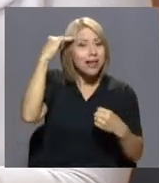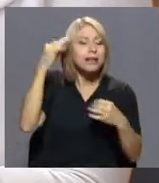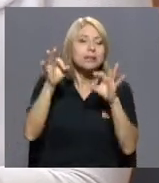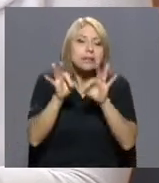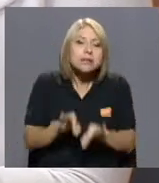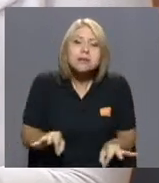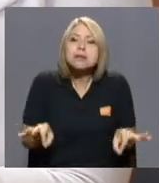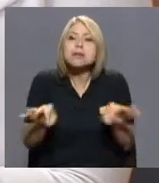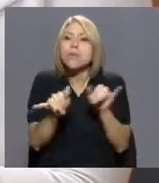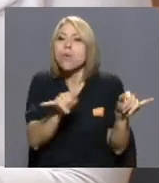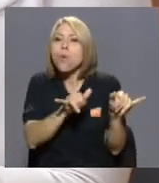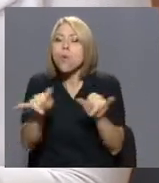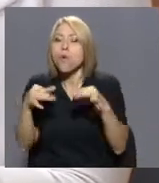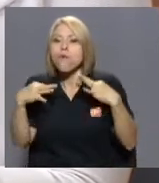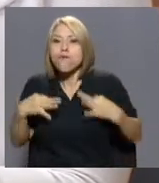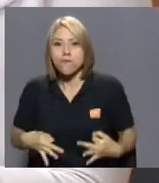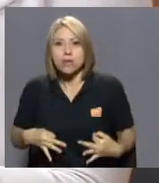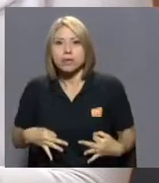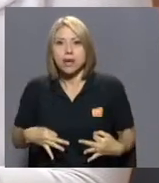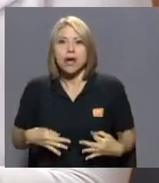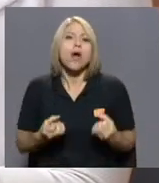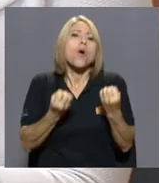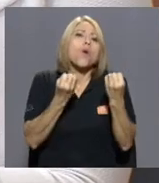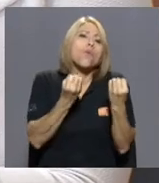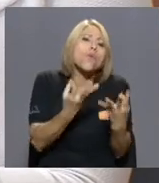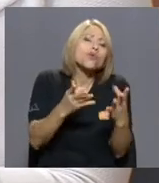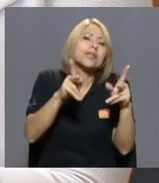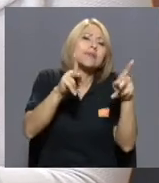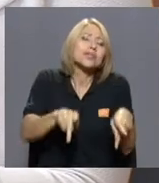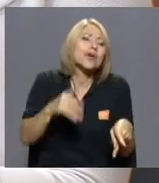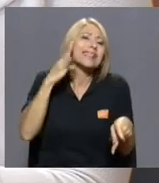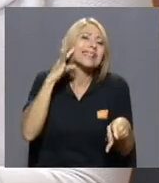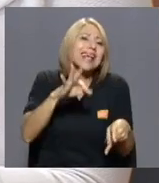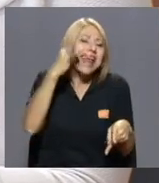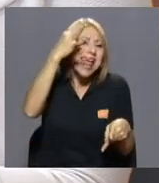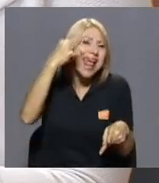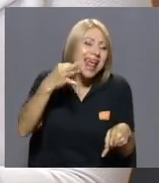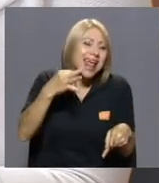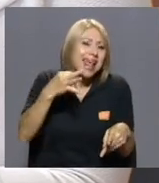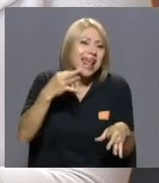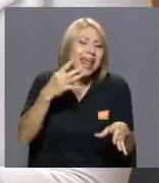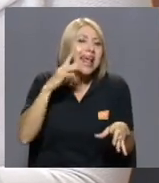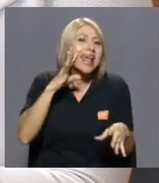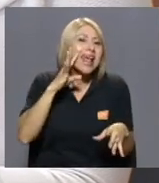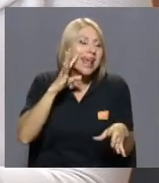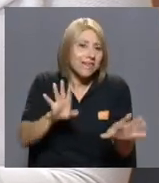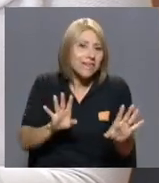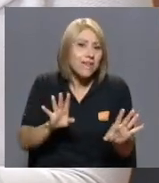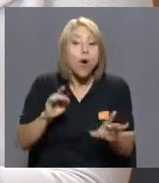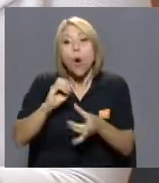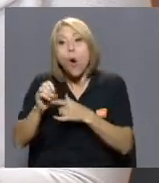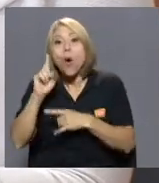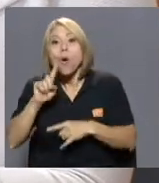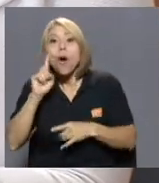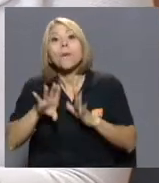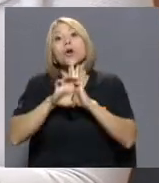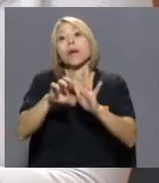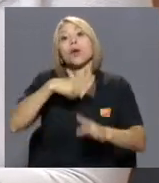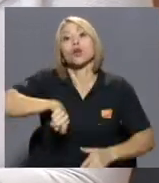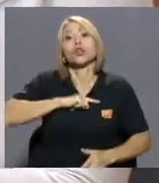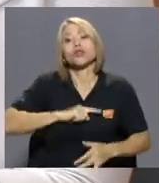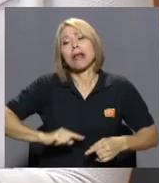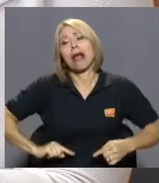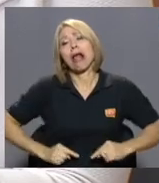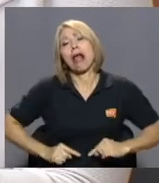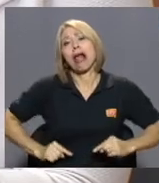sin embargo, existen primero muchos mitos y luego muchos prejuicios. Cuando nos duele el estómago, no tenemos ningún problema con ir al doctor y decir,